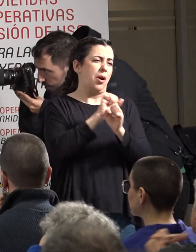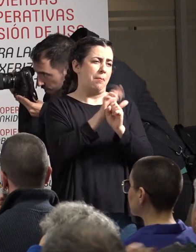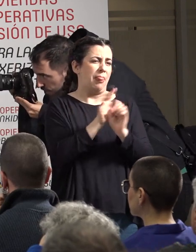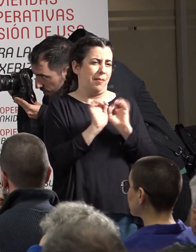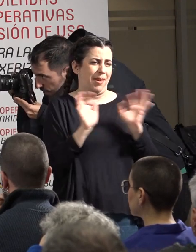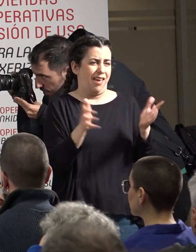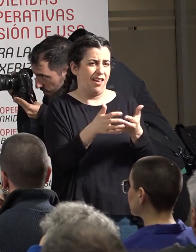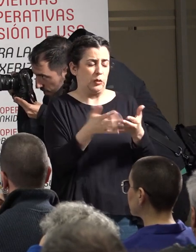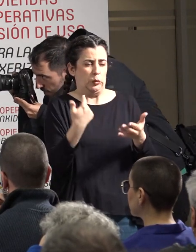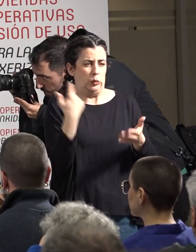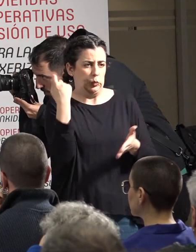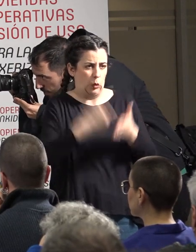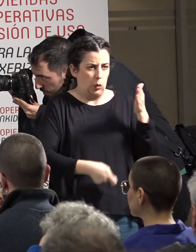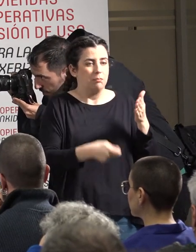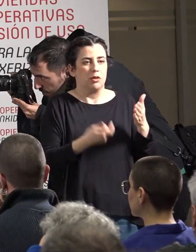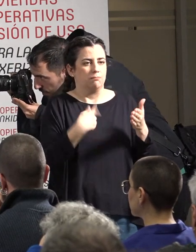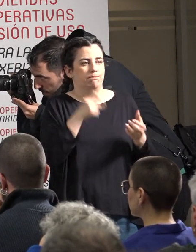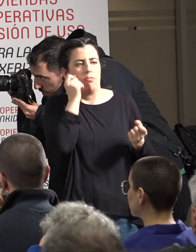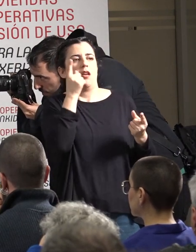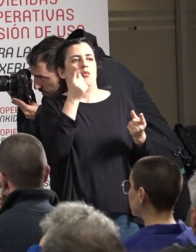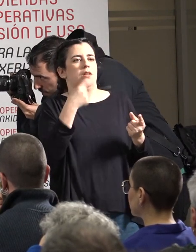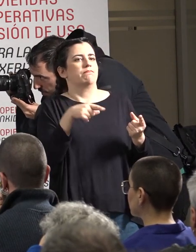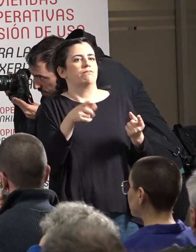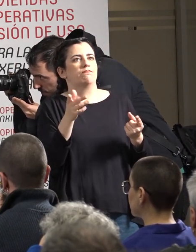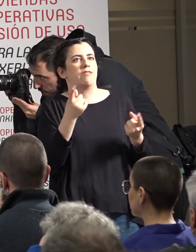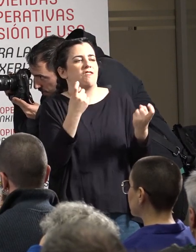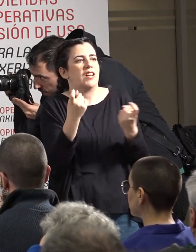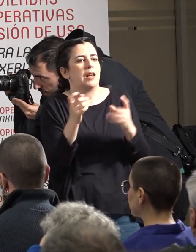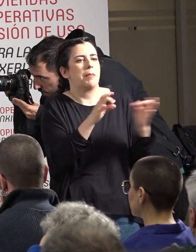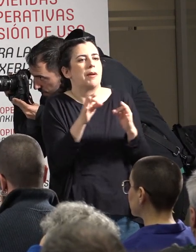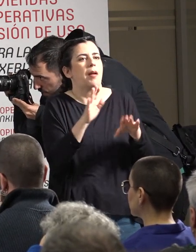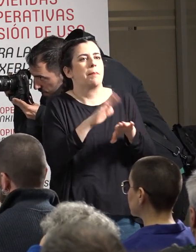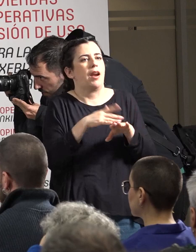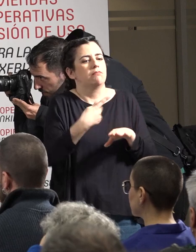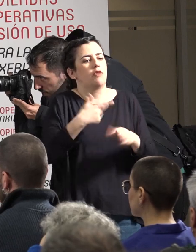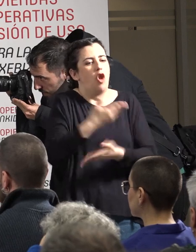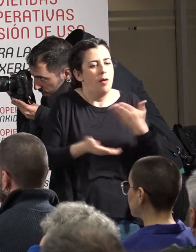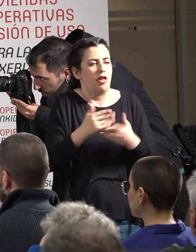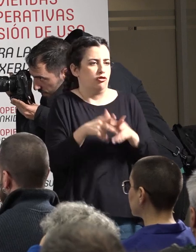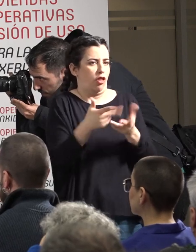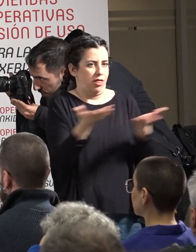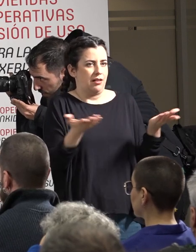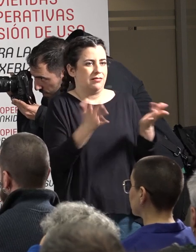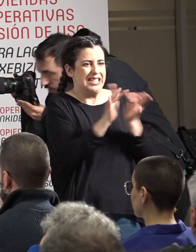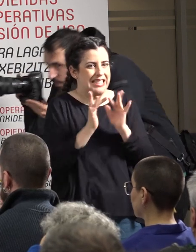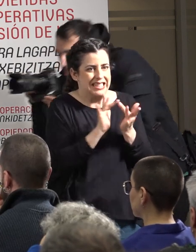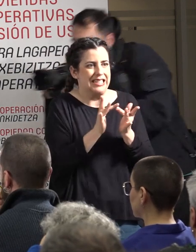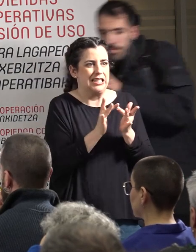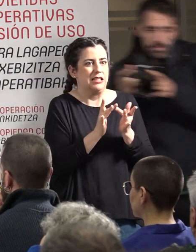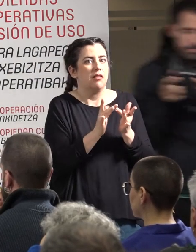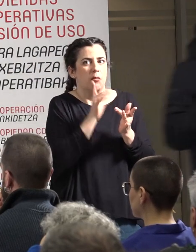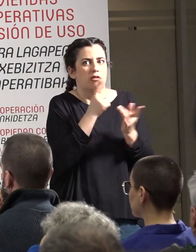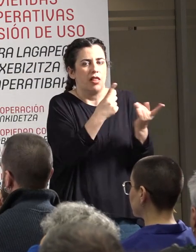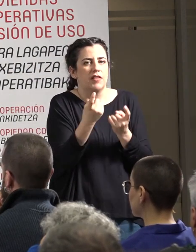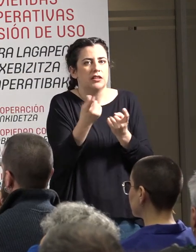crudeza es que no estamos preparadas para ser personas interrelacionadas, ¿no? Entonces, necesitamos a las demás personas cuando pensábamos que no. Entonces,